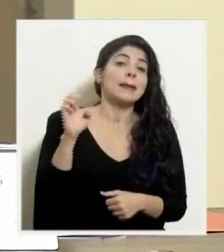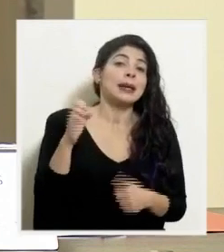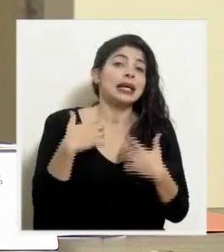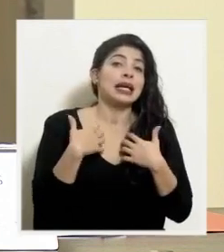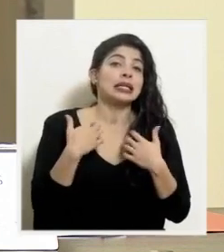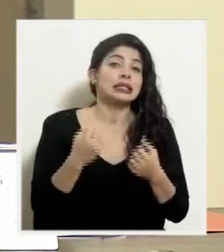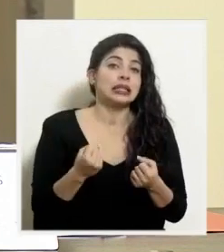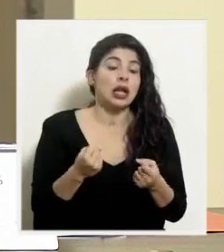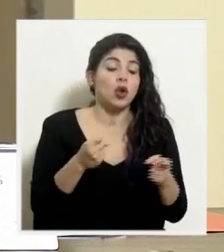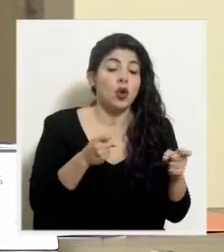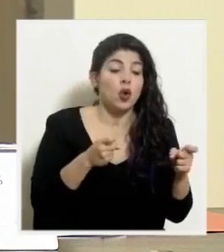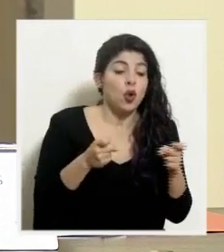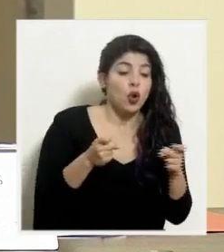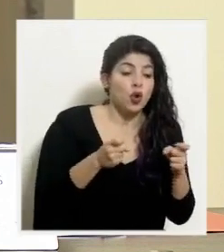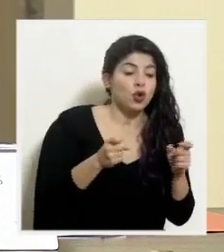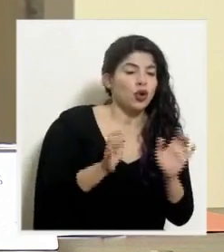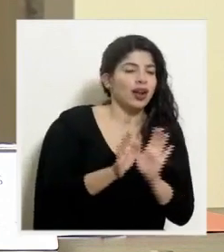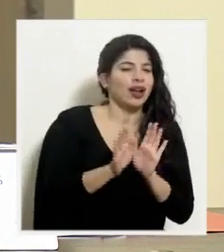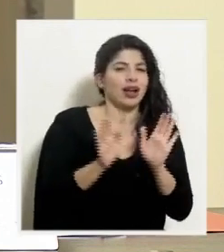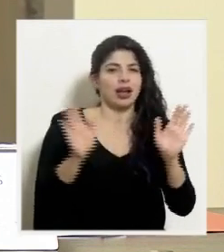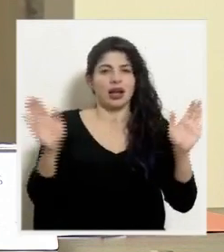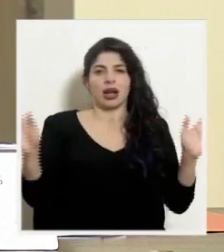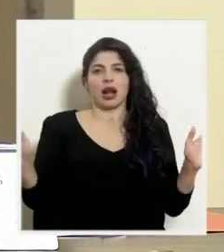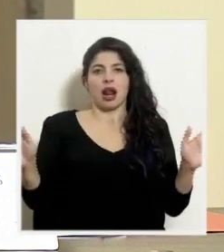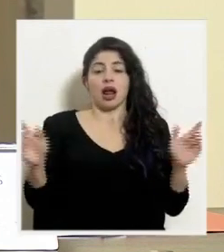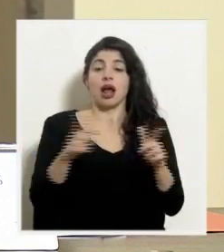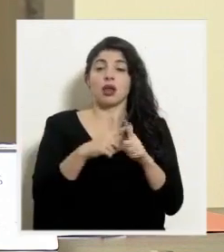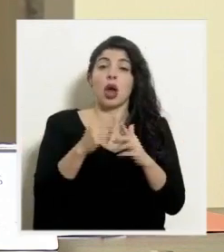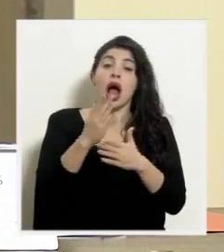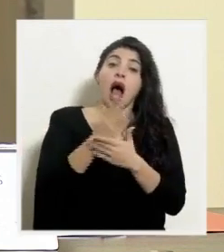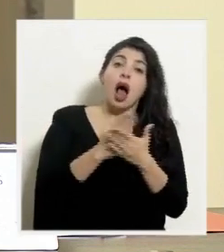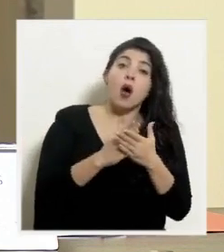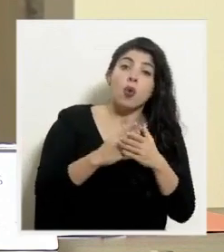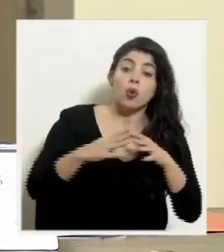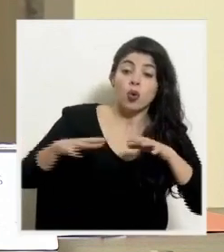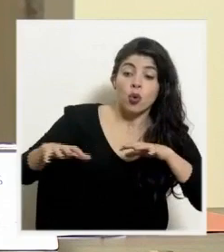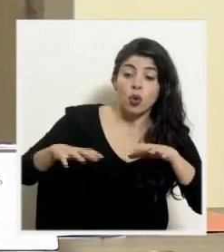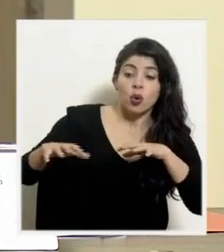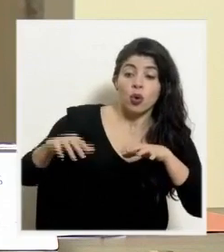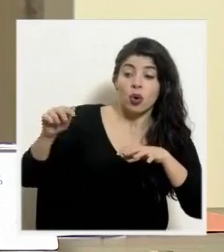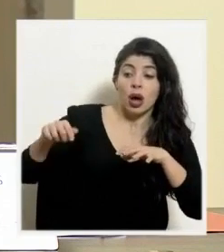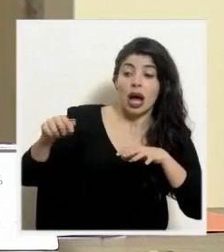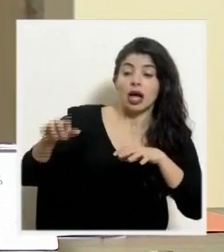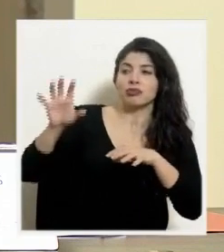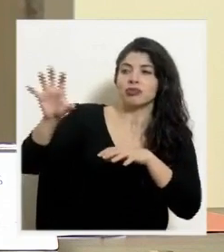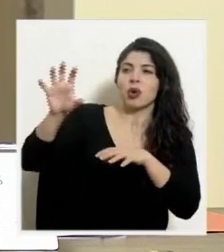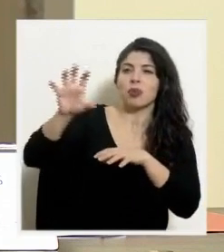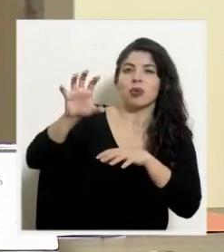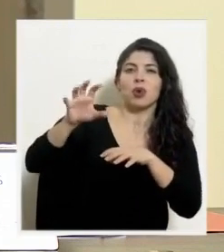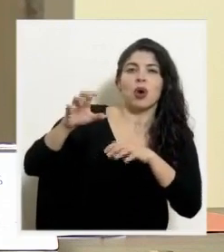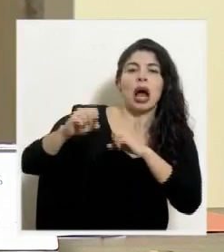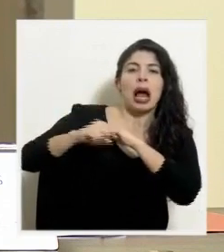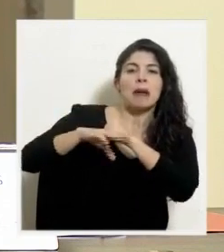sanitaria se maneja de forma integral. Entonces hay acciones que los sectores han venido desarrollando,